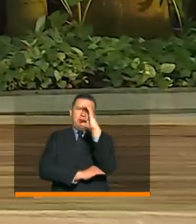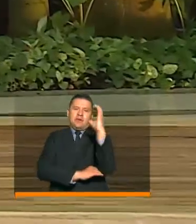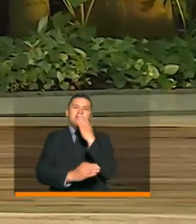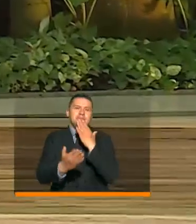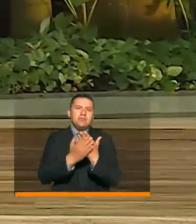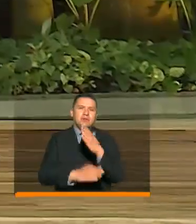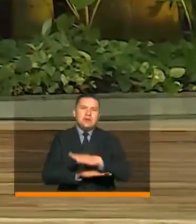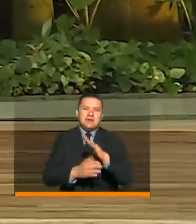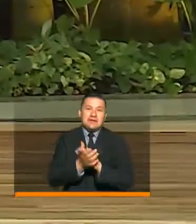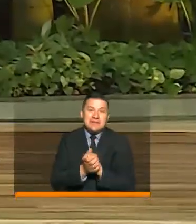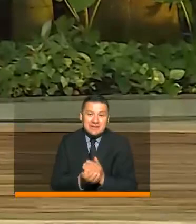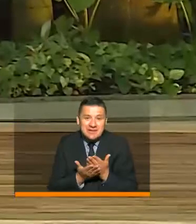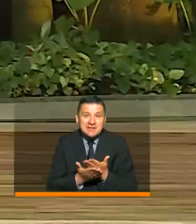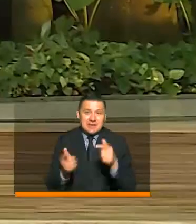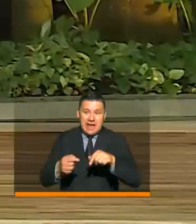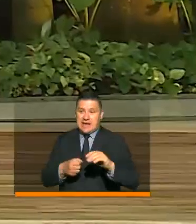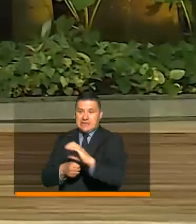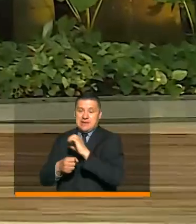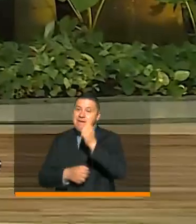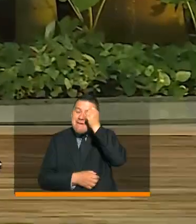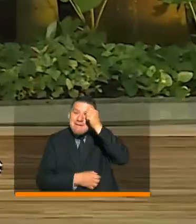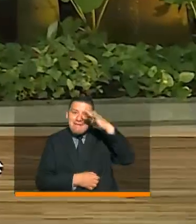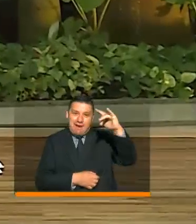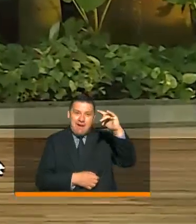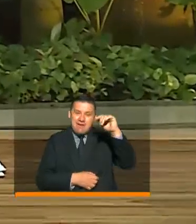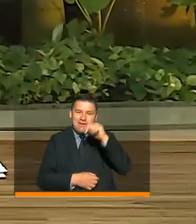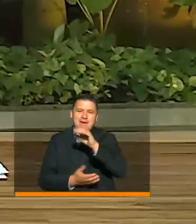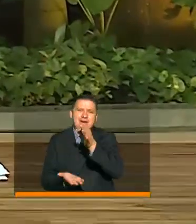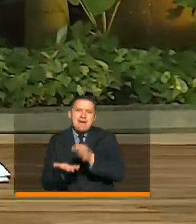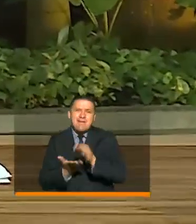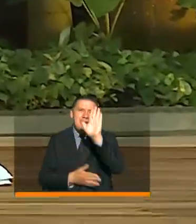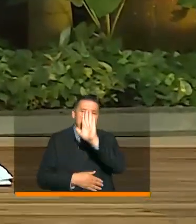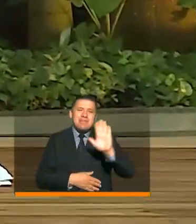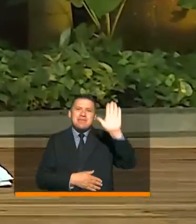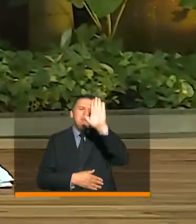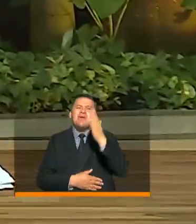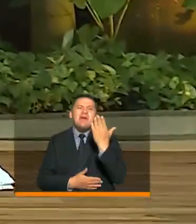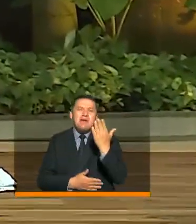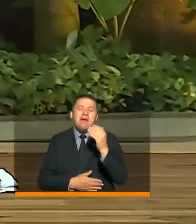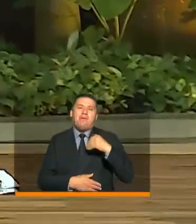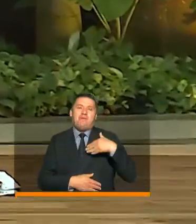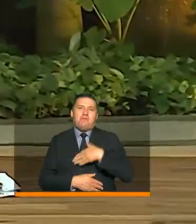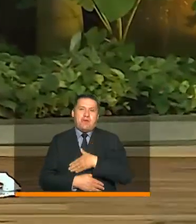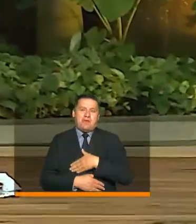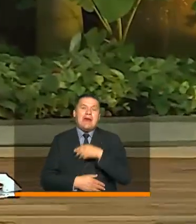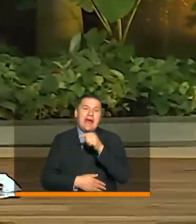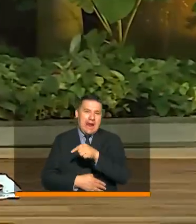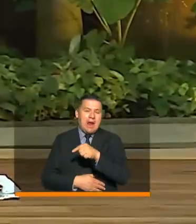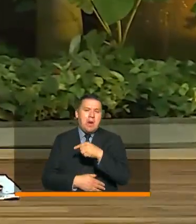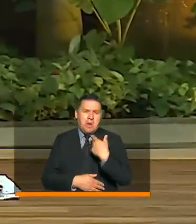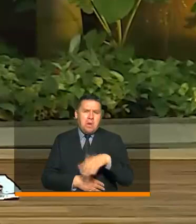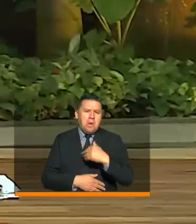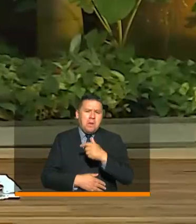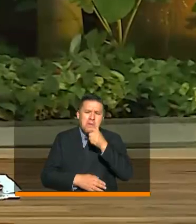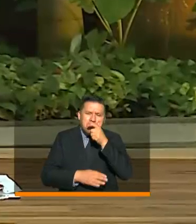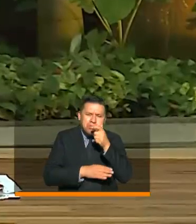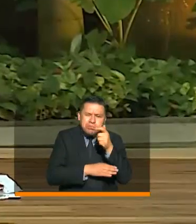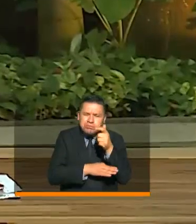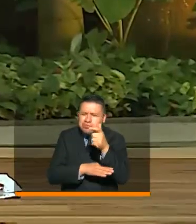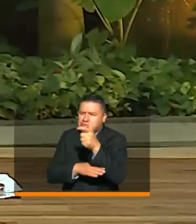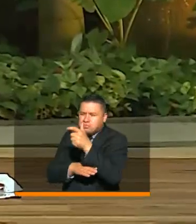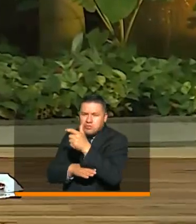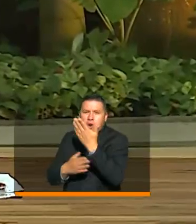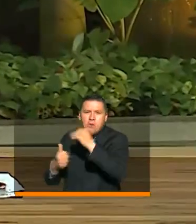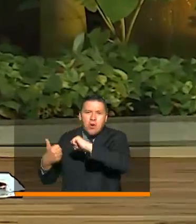Colombianos, muy buenas tardes. Los saludo desde la ciudad de Cartagena de Indias, capital del departamento de Bolívar, donde hemos estado monitoreando